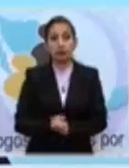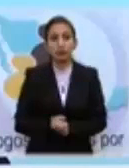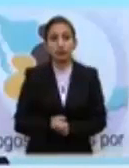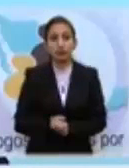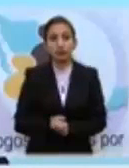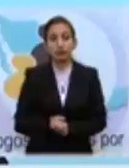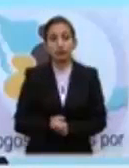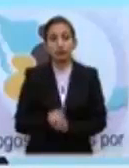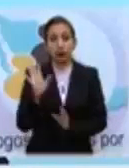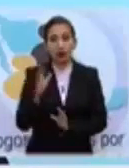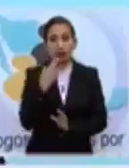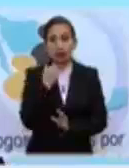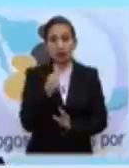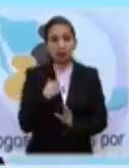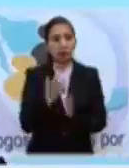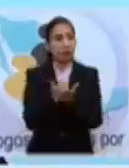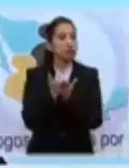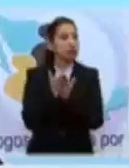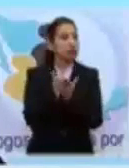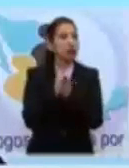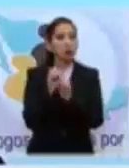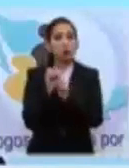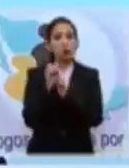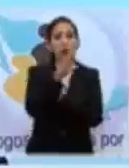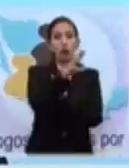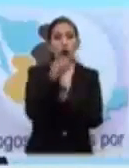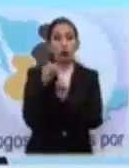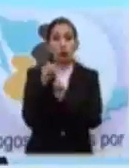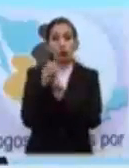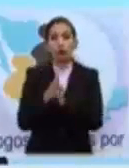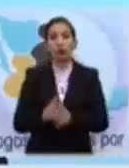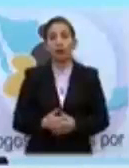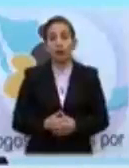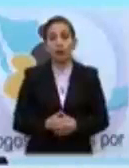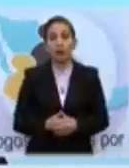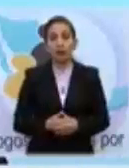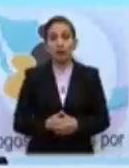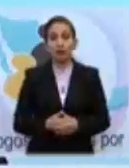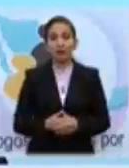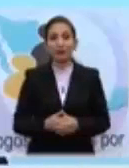Me parece que no está funcionando. Si me ayudan ¿ya? Okay.